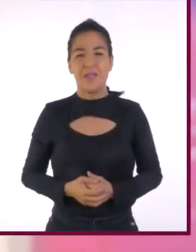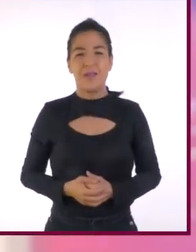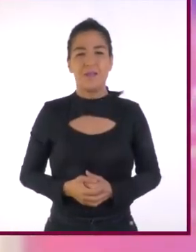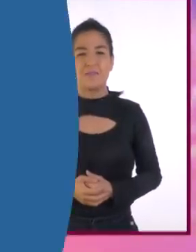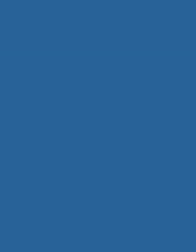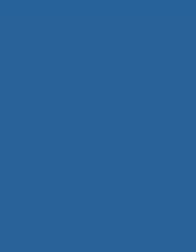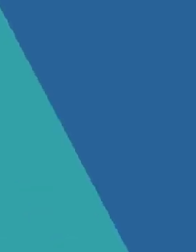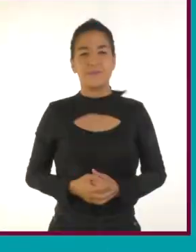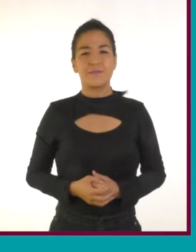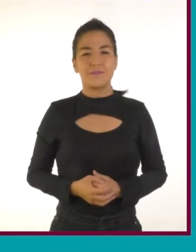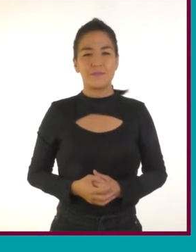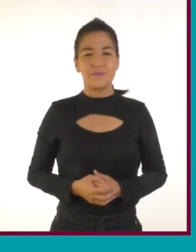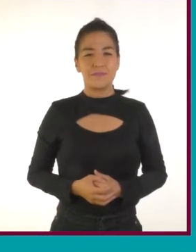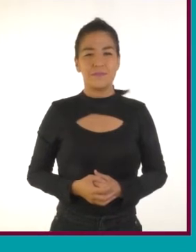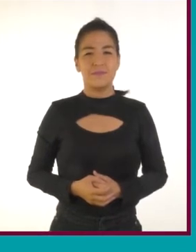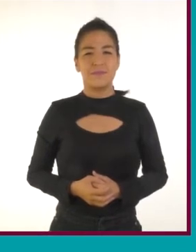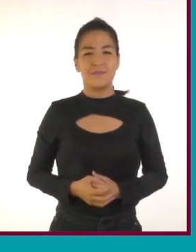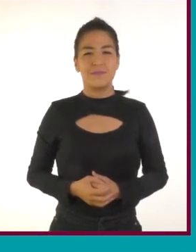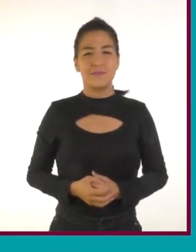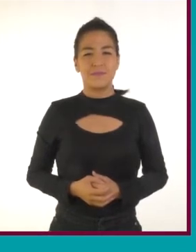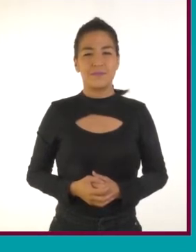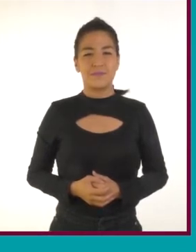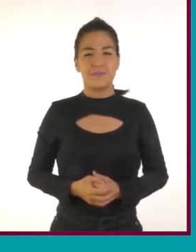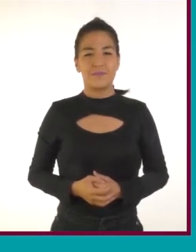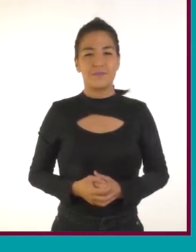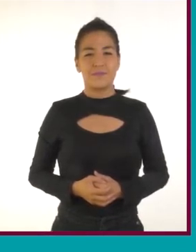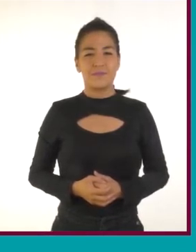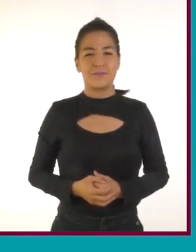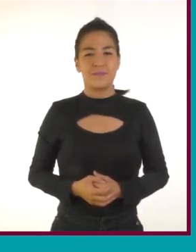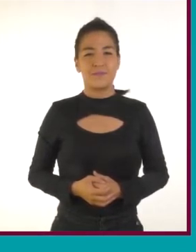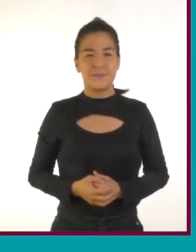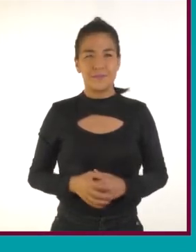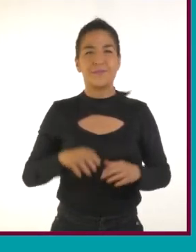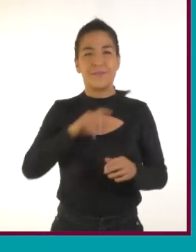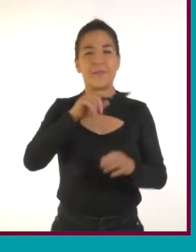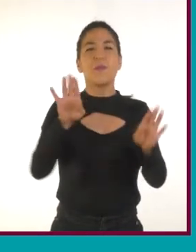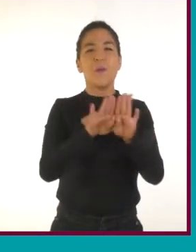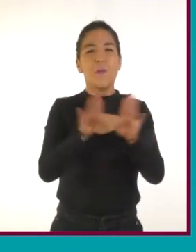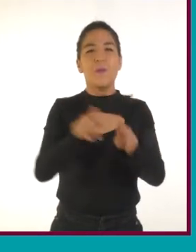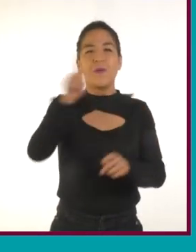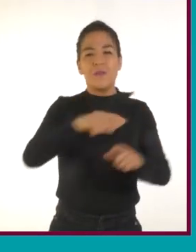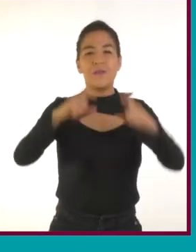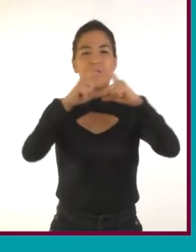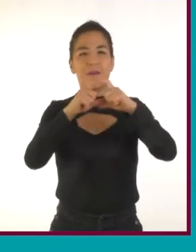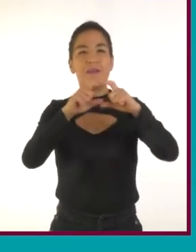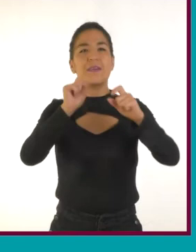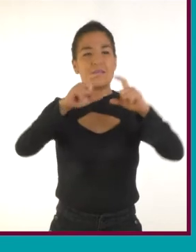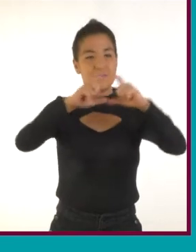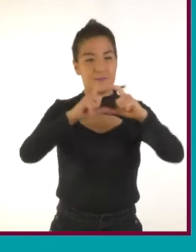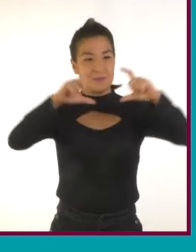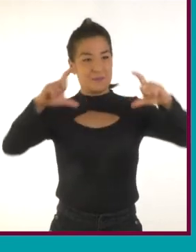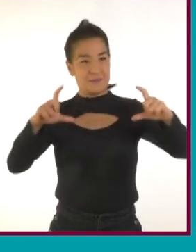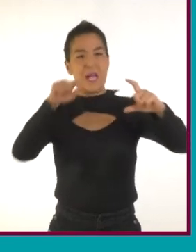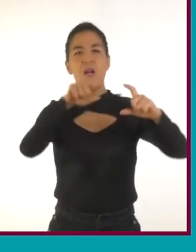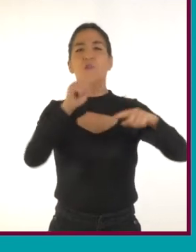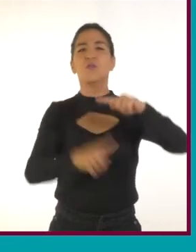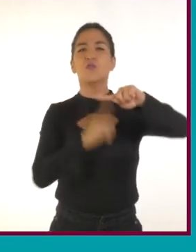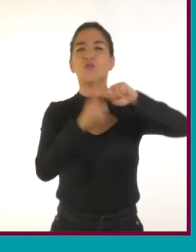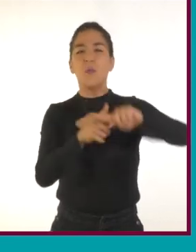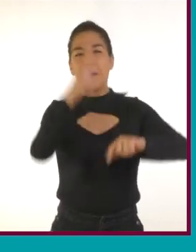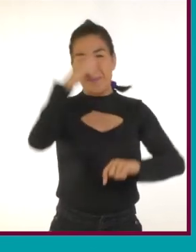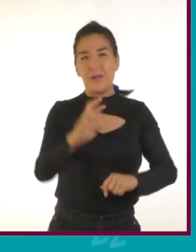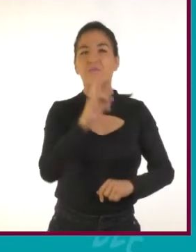forma cambia, aunque no cambie la densidad, el objeto puede cambiar su centro de masa. ¿El centro de masa se modifica si las condiciones ambientales